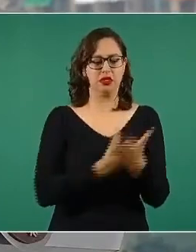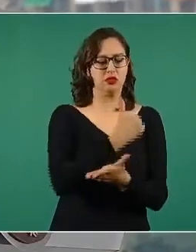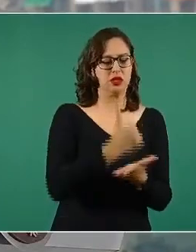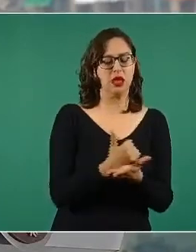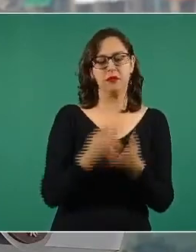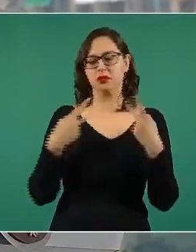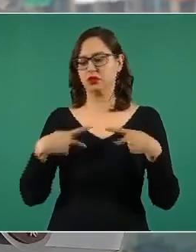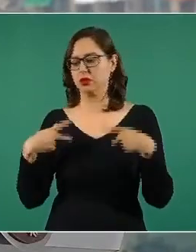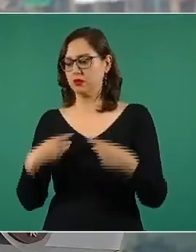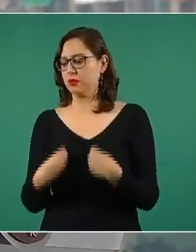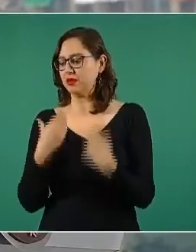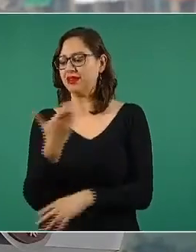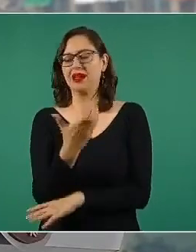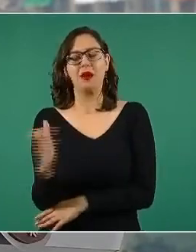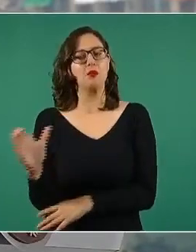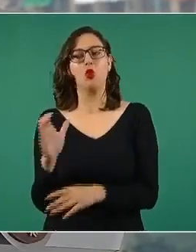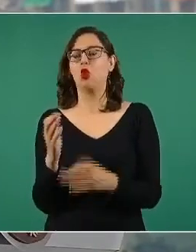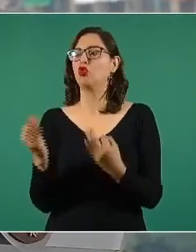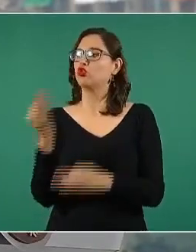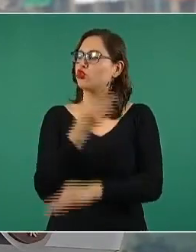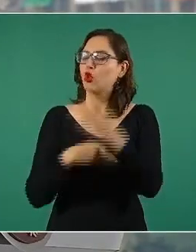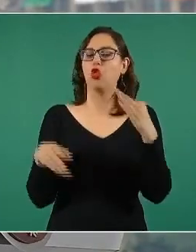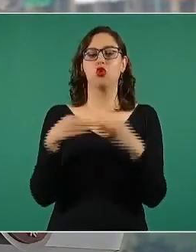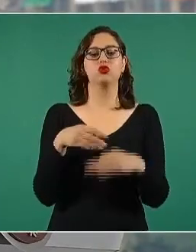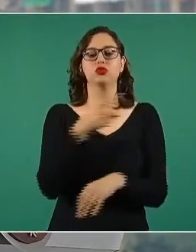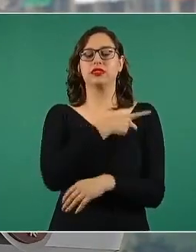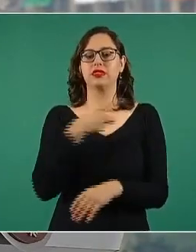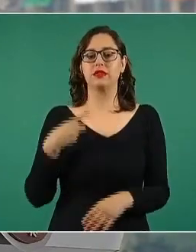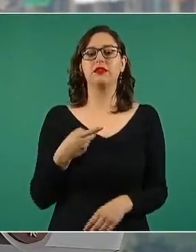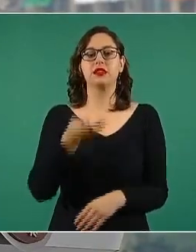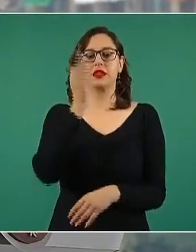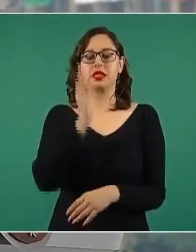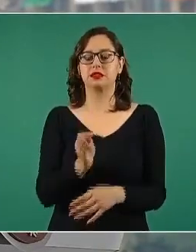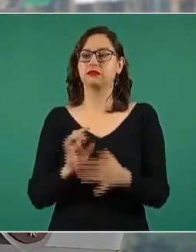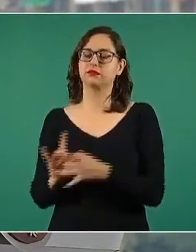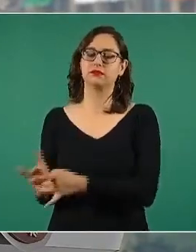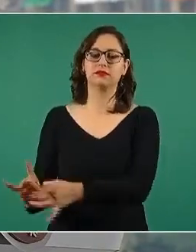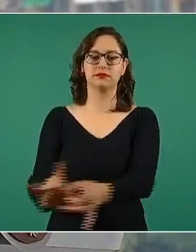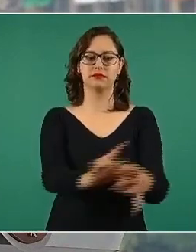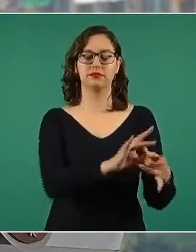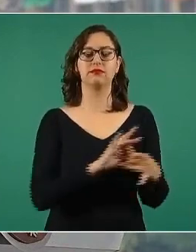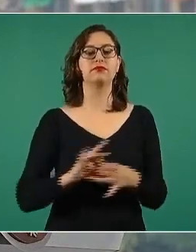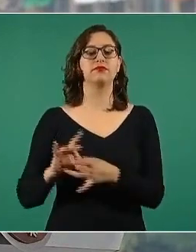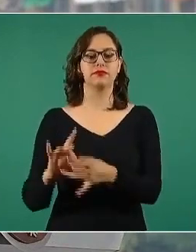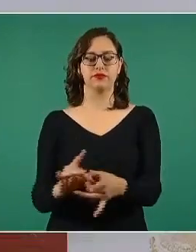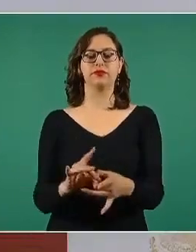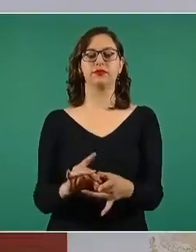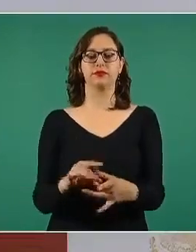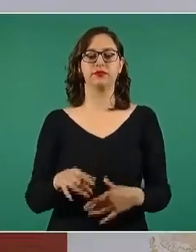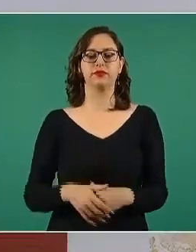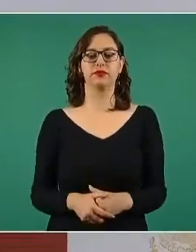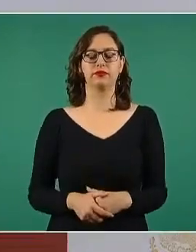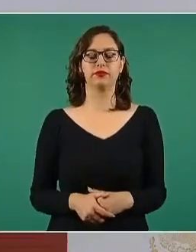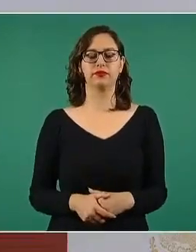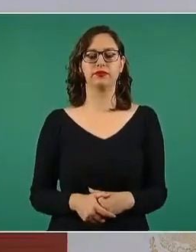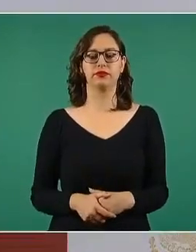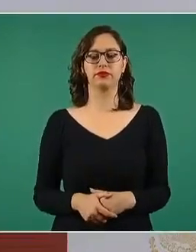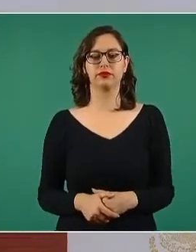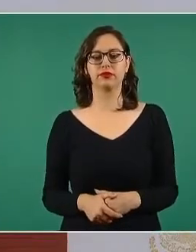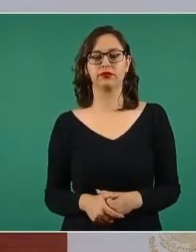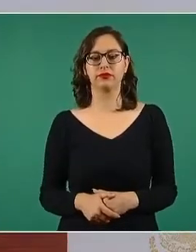deben reconocer la unidad en los centros diferentes